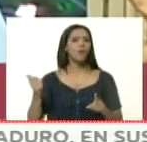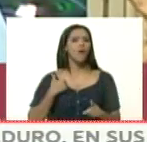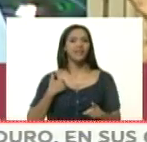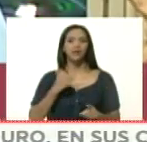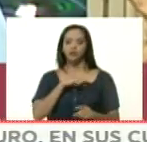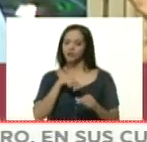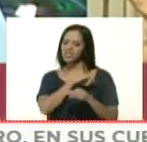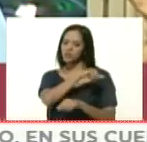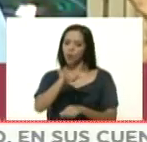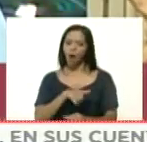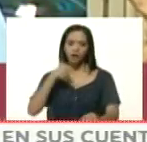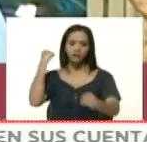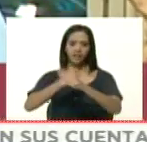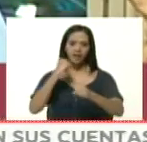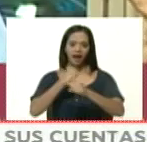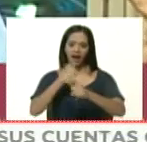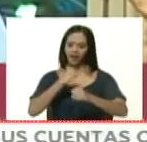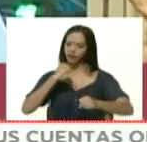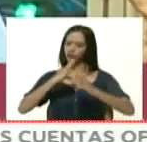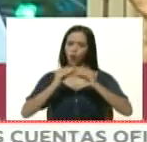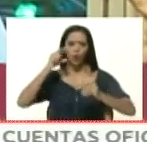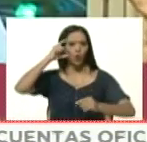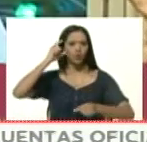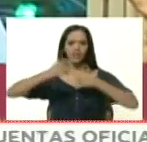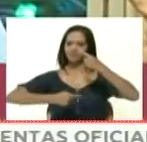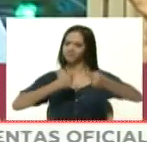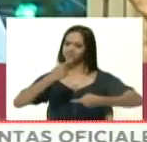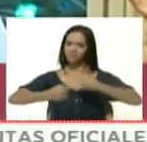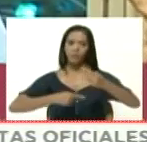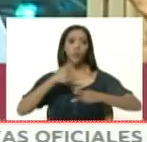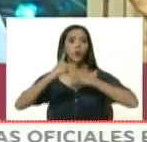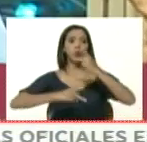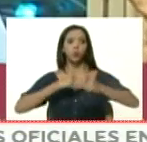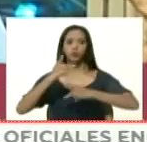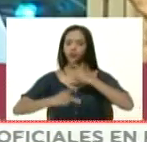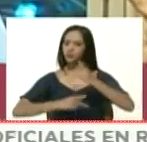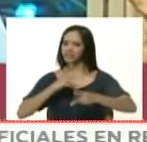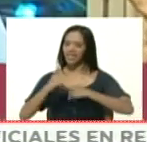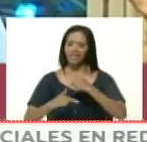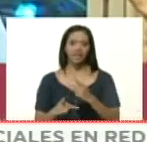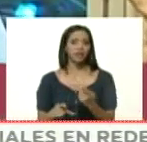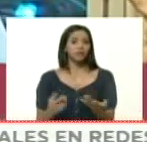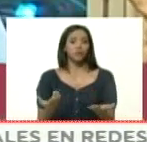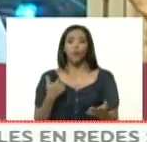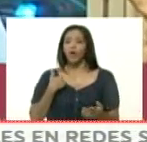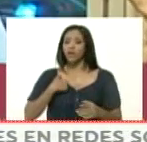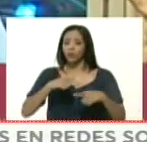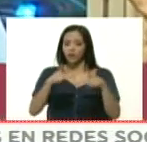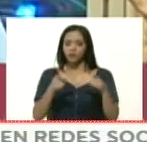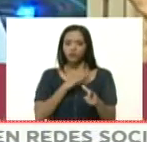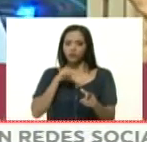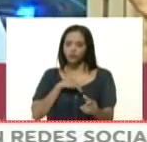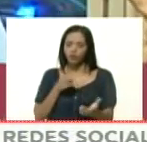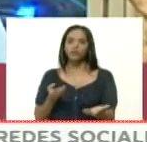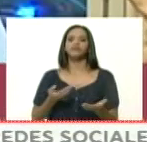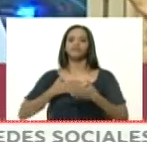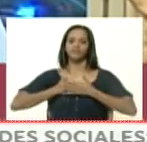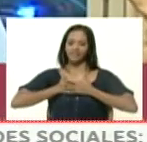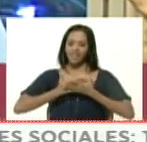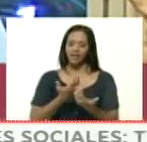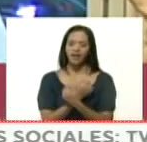días, producir todos los días. Llueva, truene o relampaguee, darle el